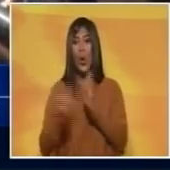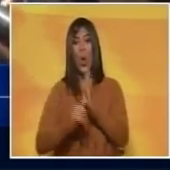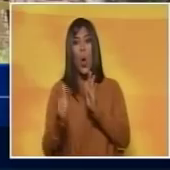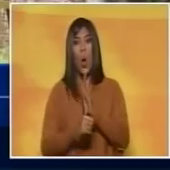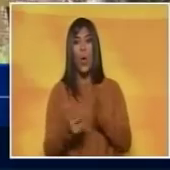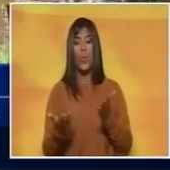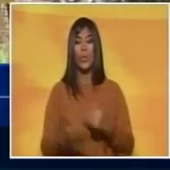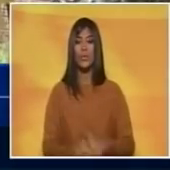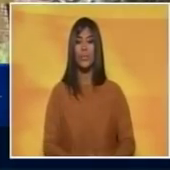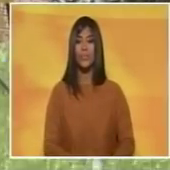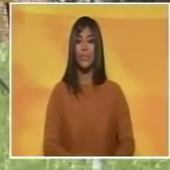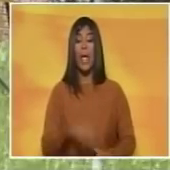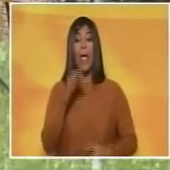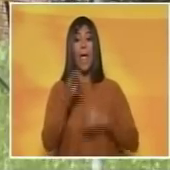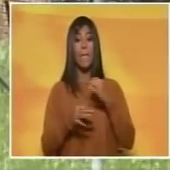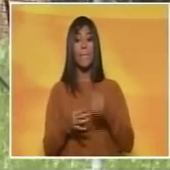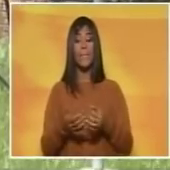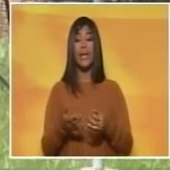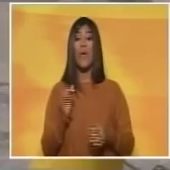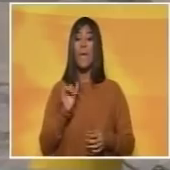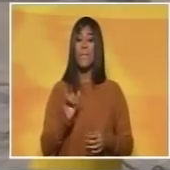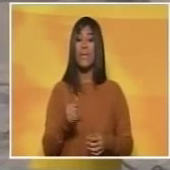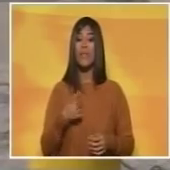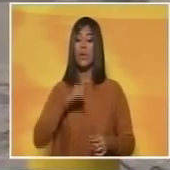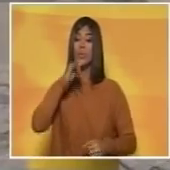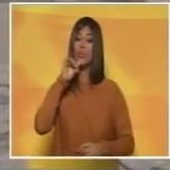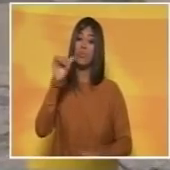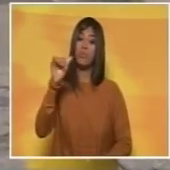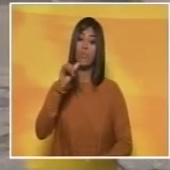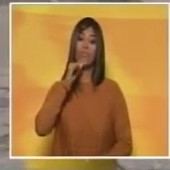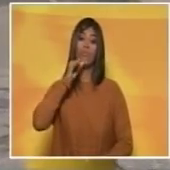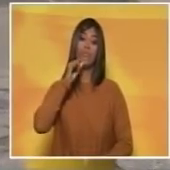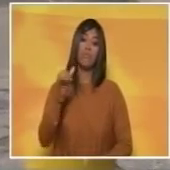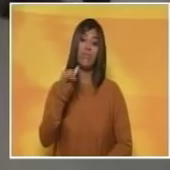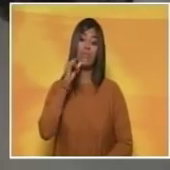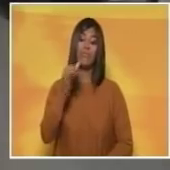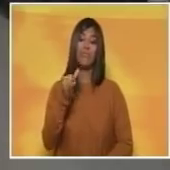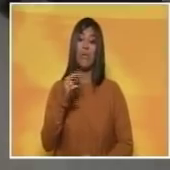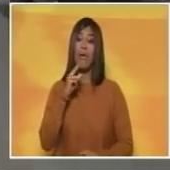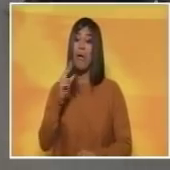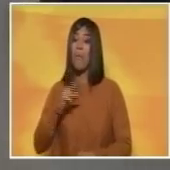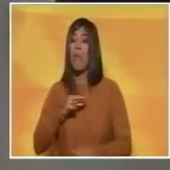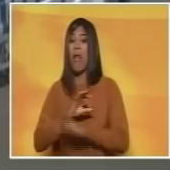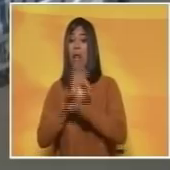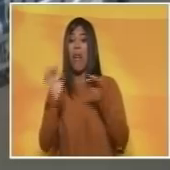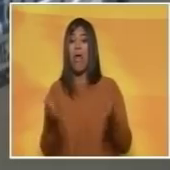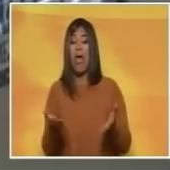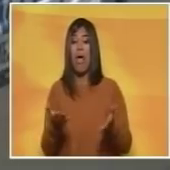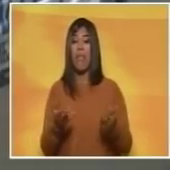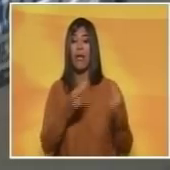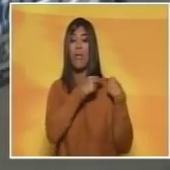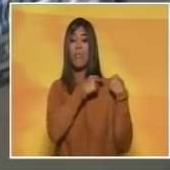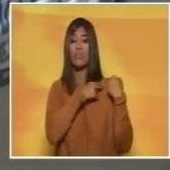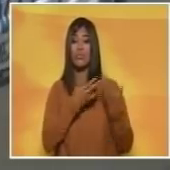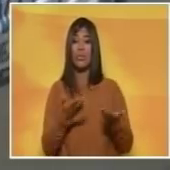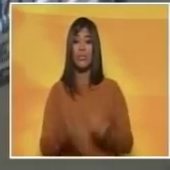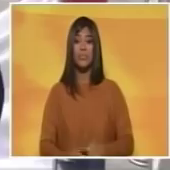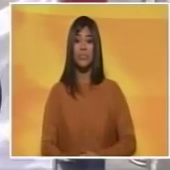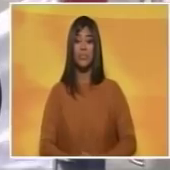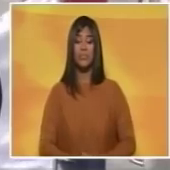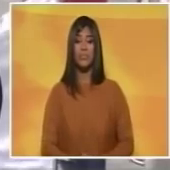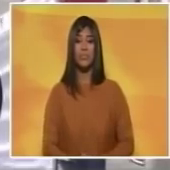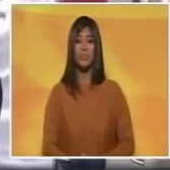campus Guarito. Aseguró que a pesar de hacer las denuncias respectivas, no han tenido respuesta por parte de las